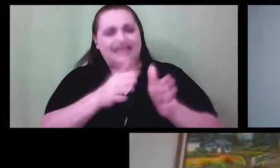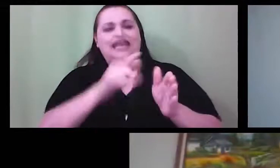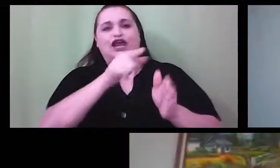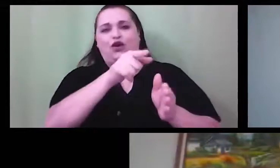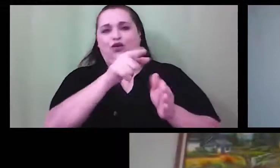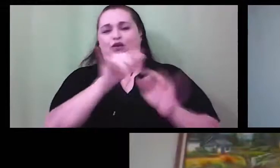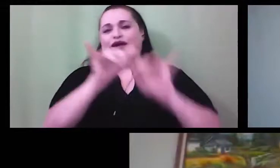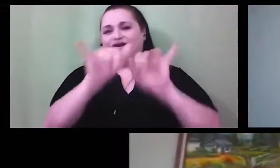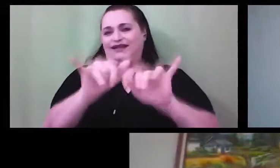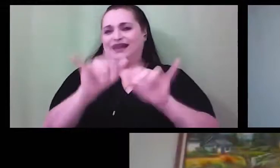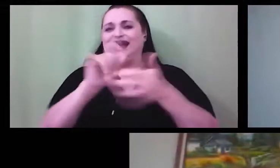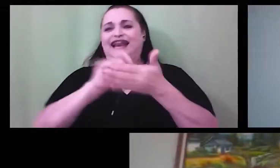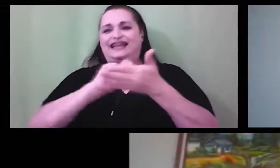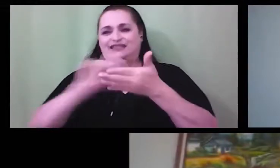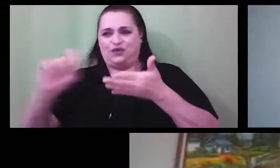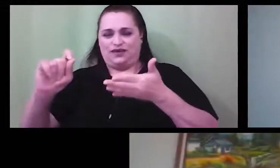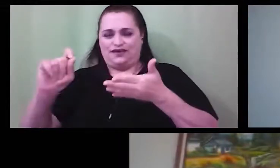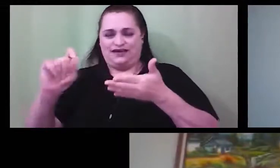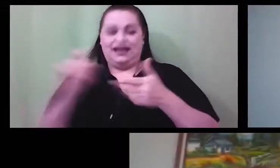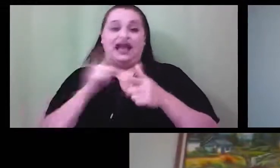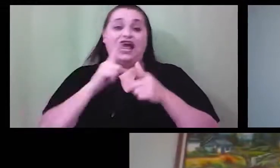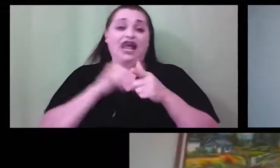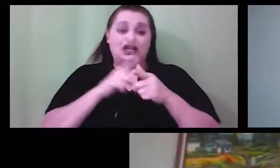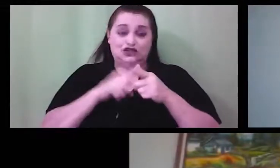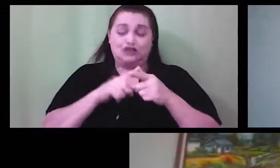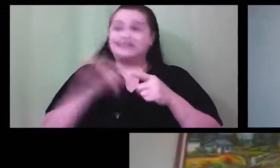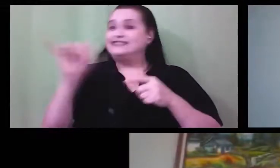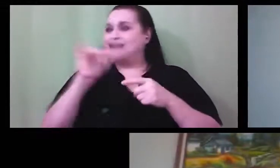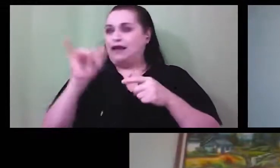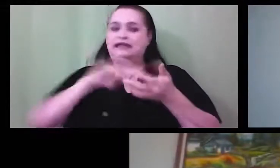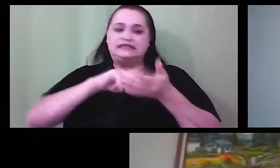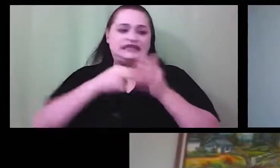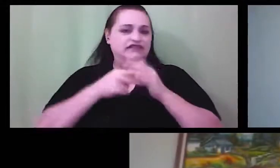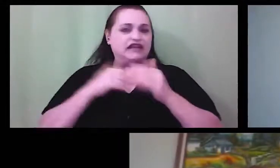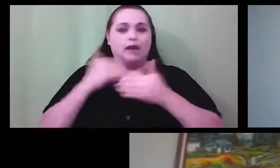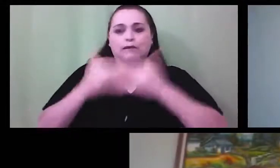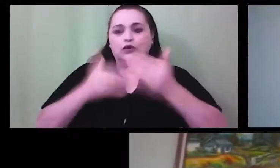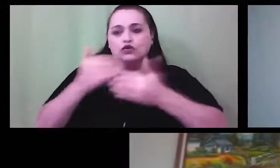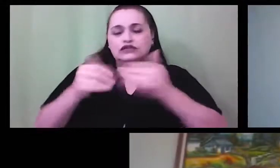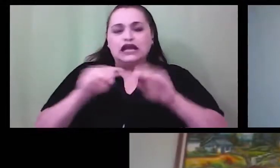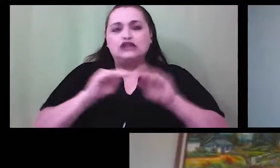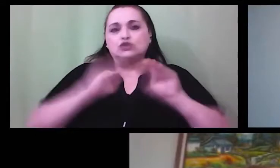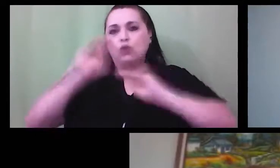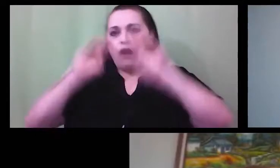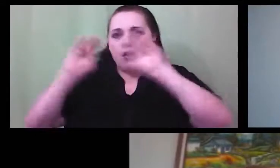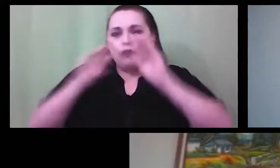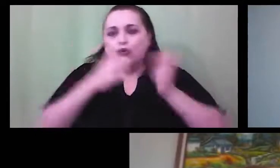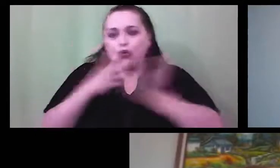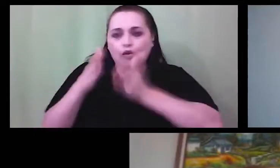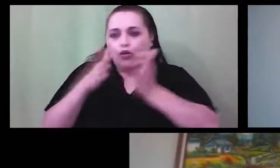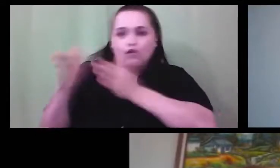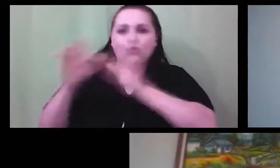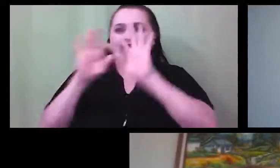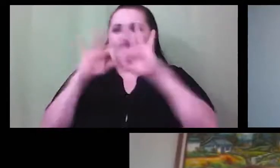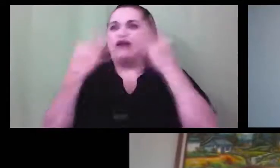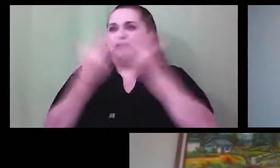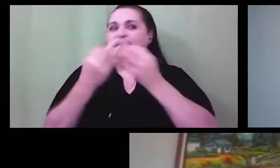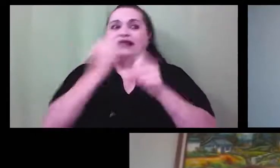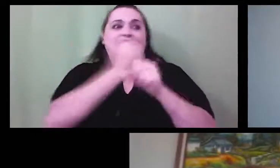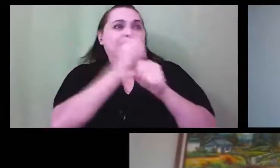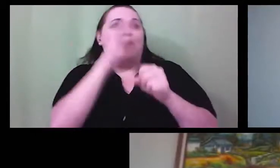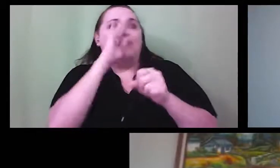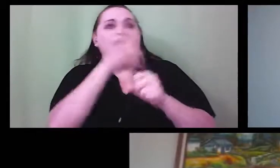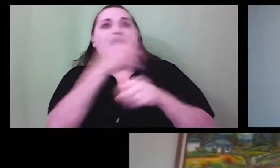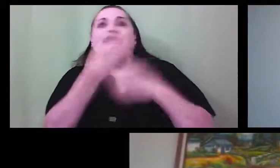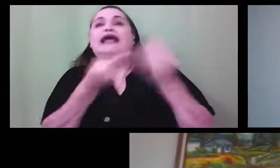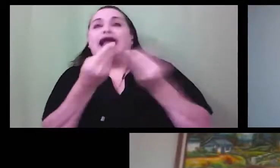estando él en la escuela, ¿verdad? Entonces, también es todo un proceso de acomodo dentro de la familia, porque ¿cómo hacemos con el trabajo de la mamá?